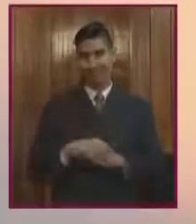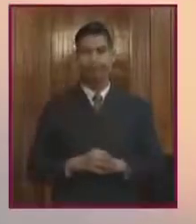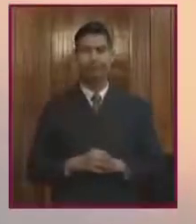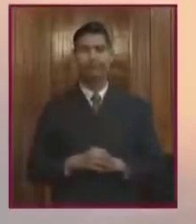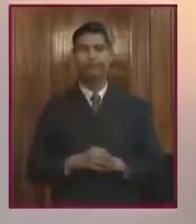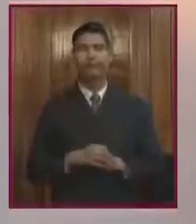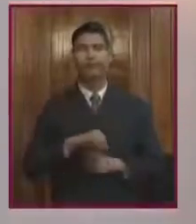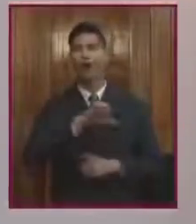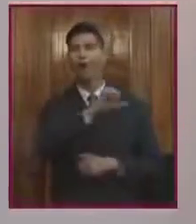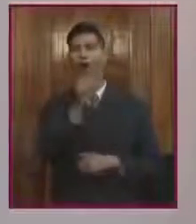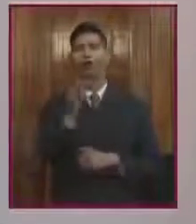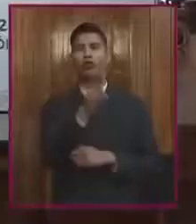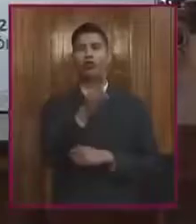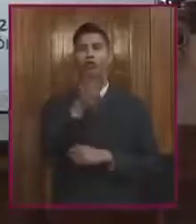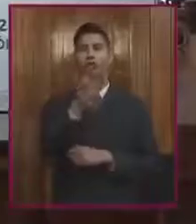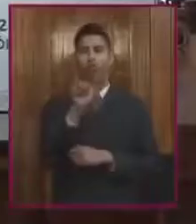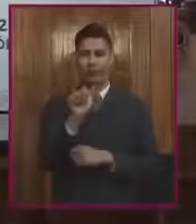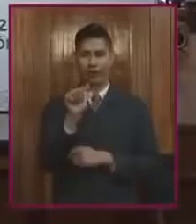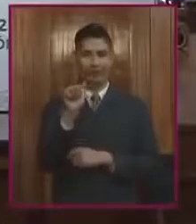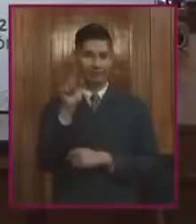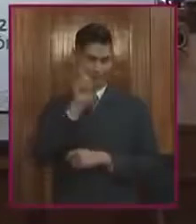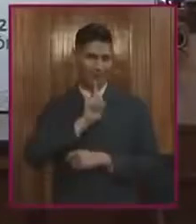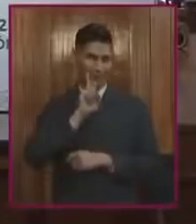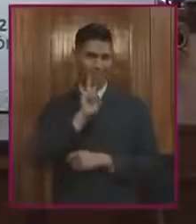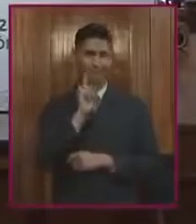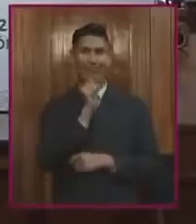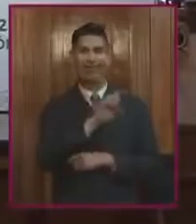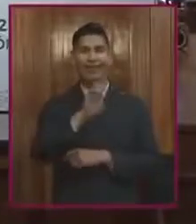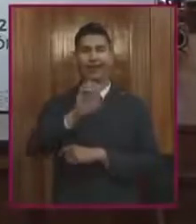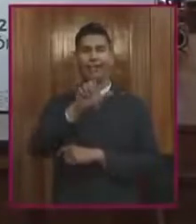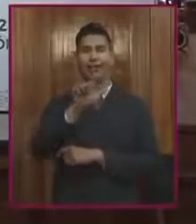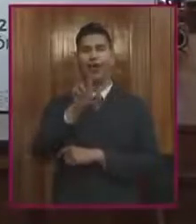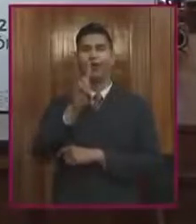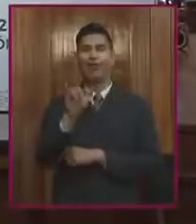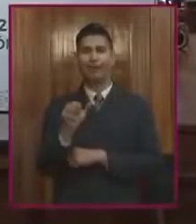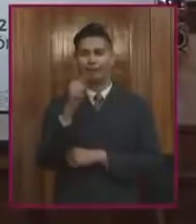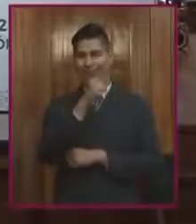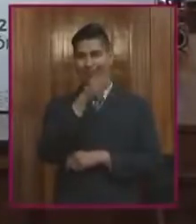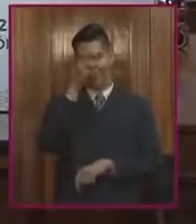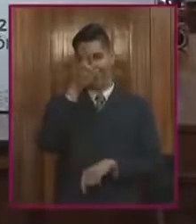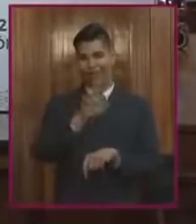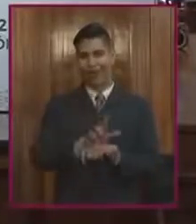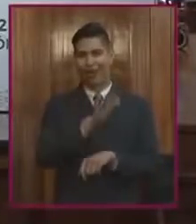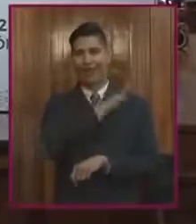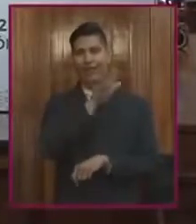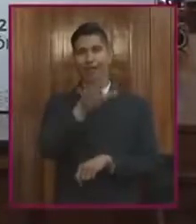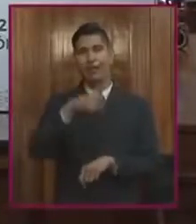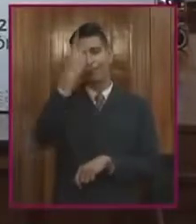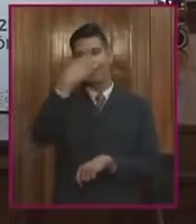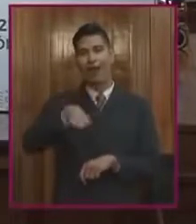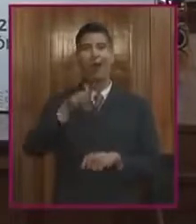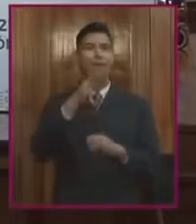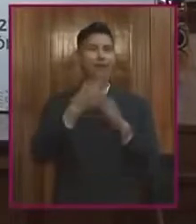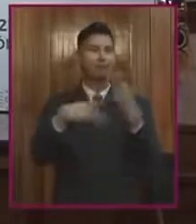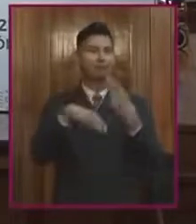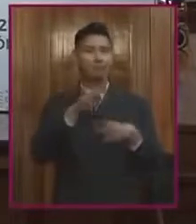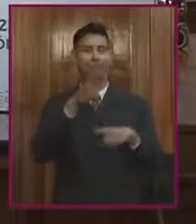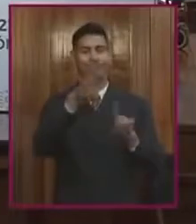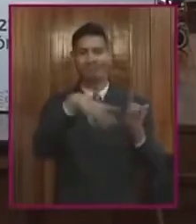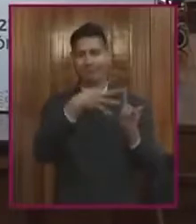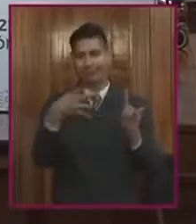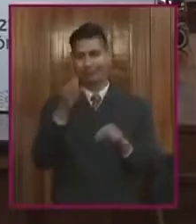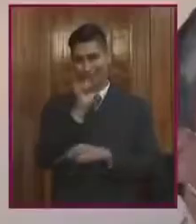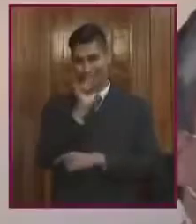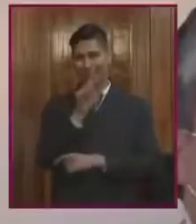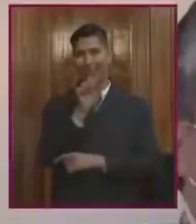A la doctora Claudia Izquierdo Vicuña, directora general de Desarrollo Curricular de la Secretaría de Educación Pública.